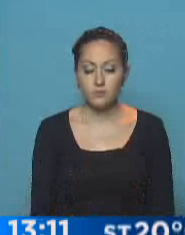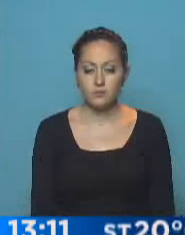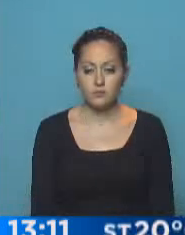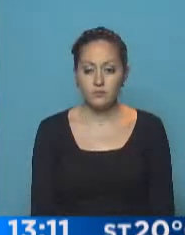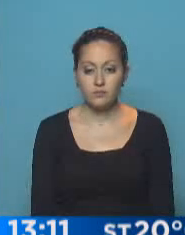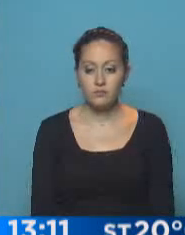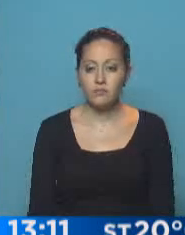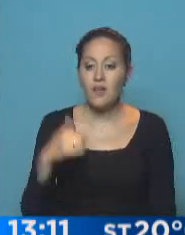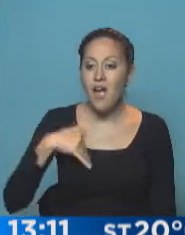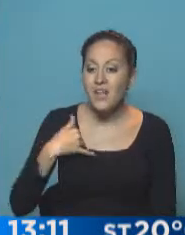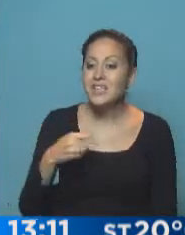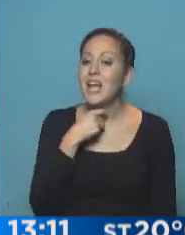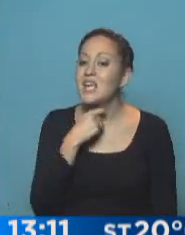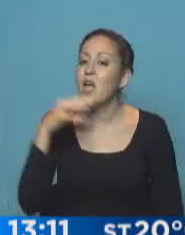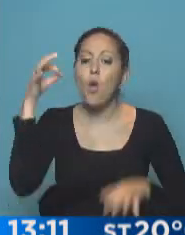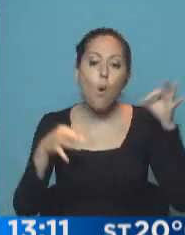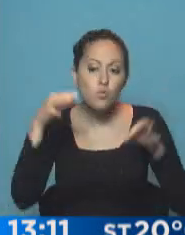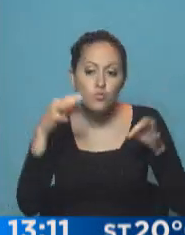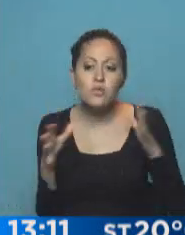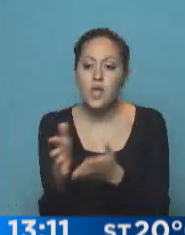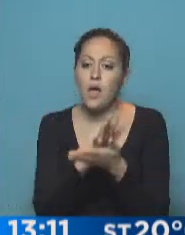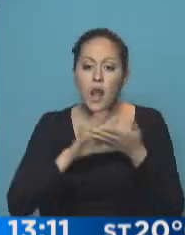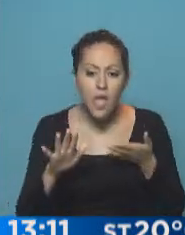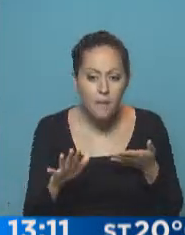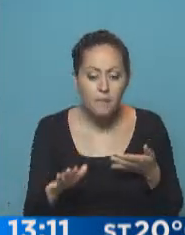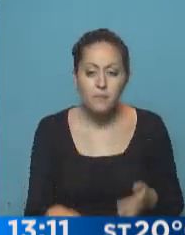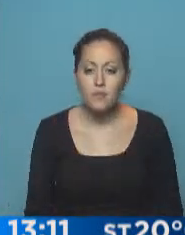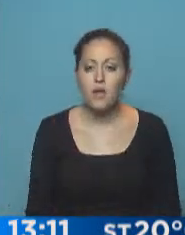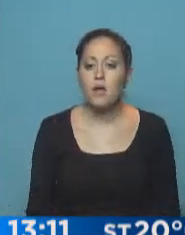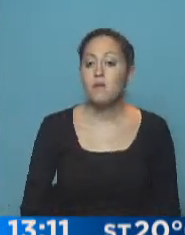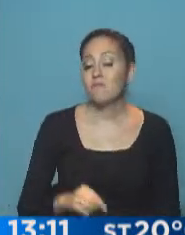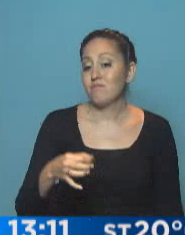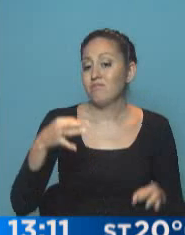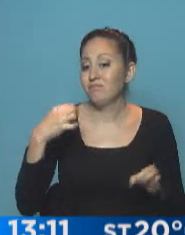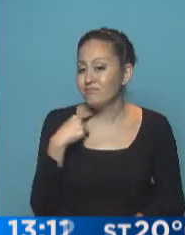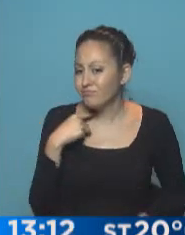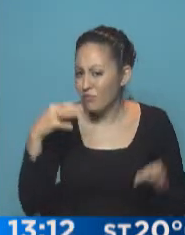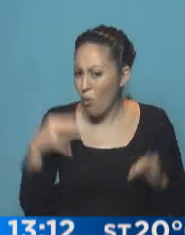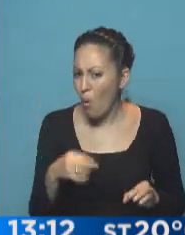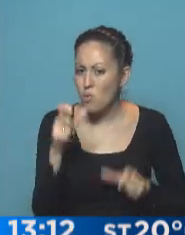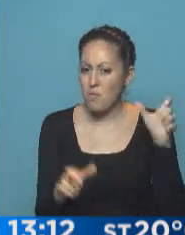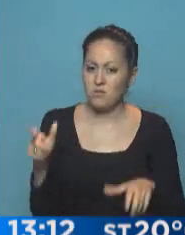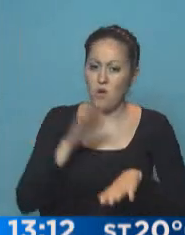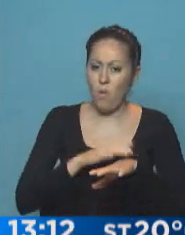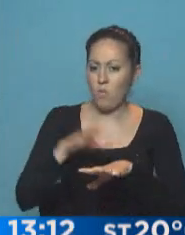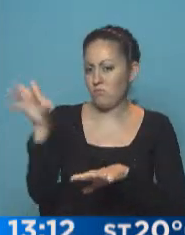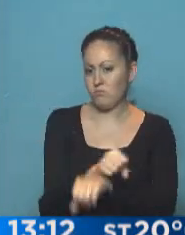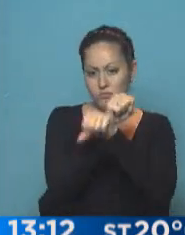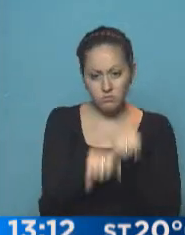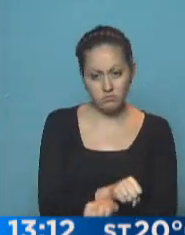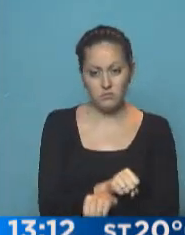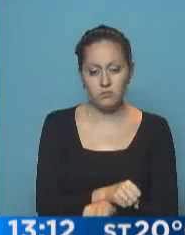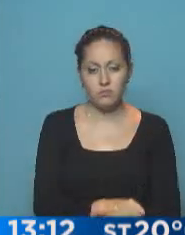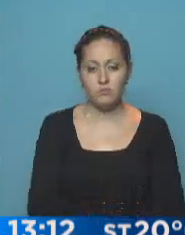El país quiere una justicia transparente y que dé con los culpables de la muerte de inocentes tras las rejas, cárcel efectiva